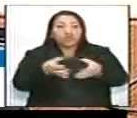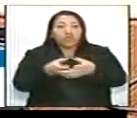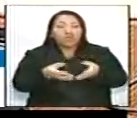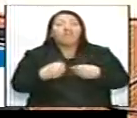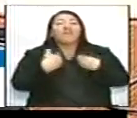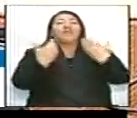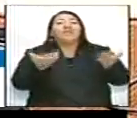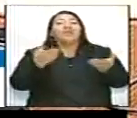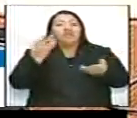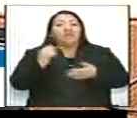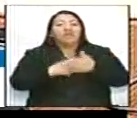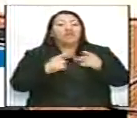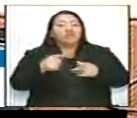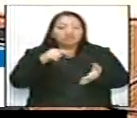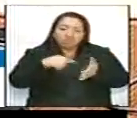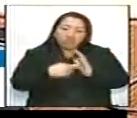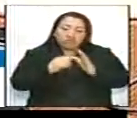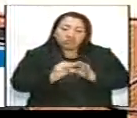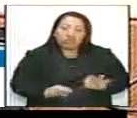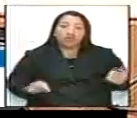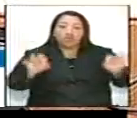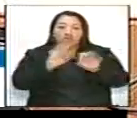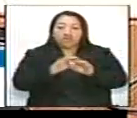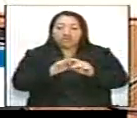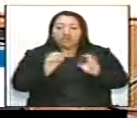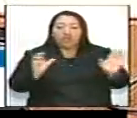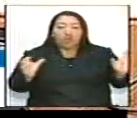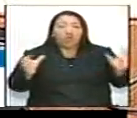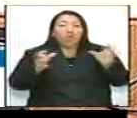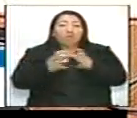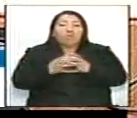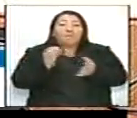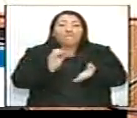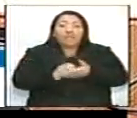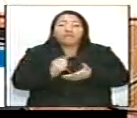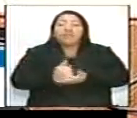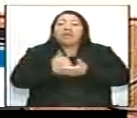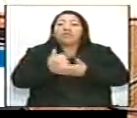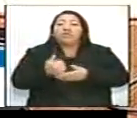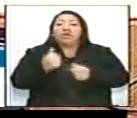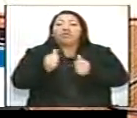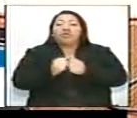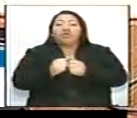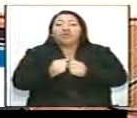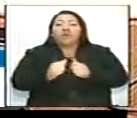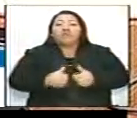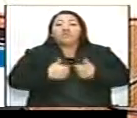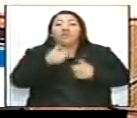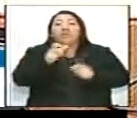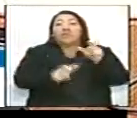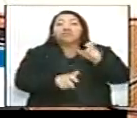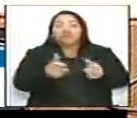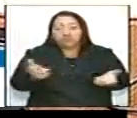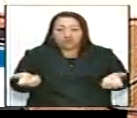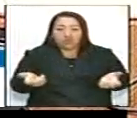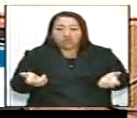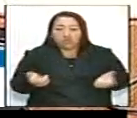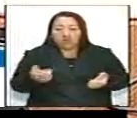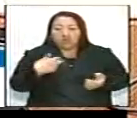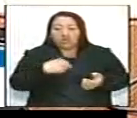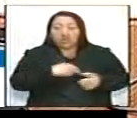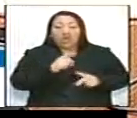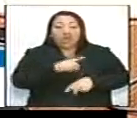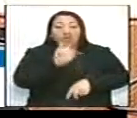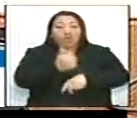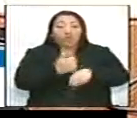también la idea de que esto es un punto importante de un conjunto mayor que tiene que ver con las condiciones de vida de la población y en la cual